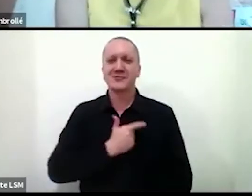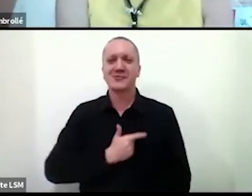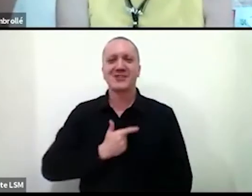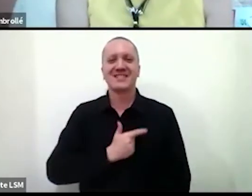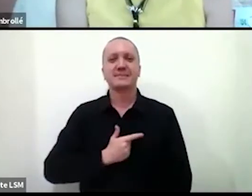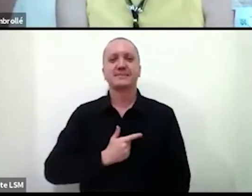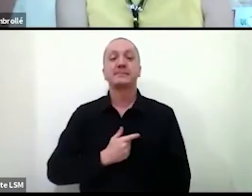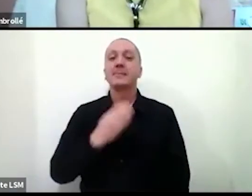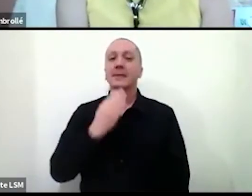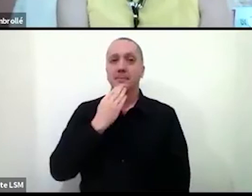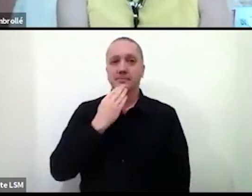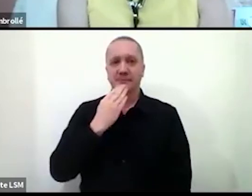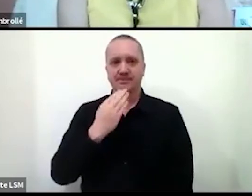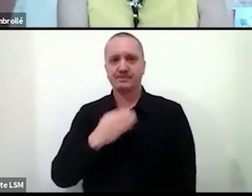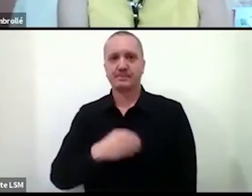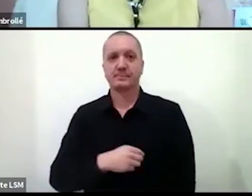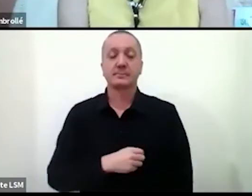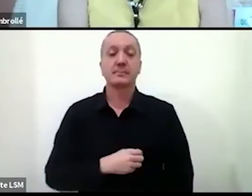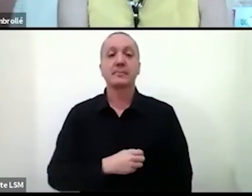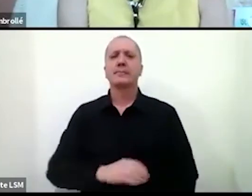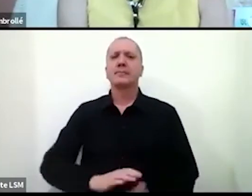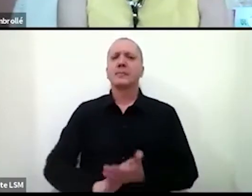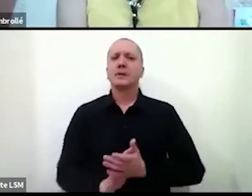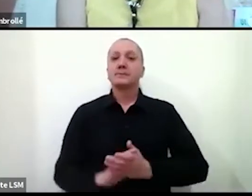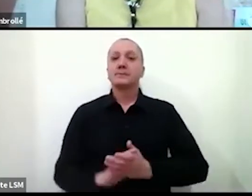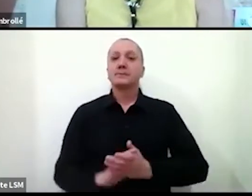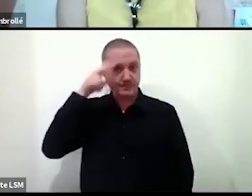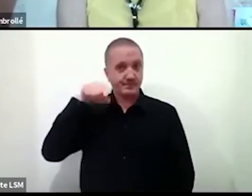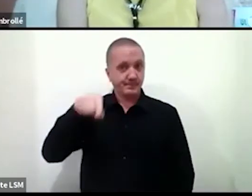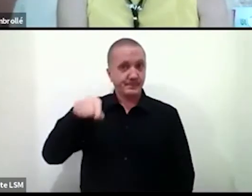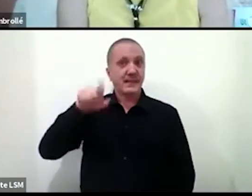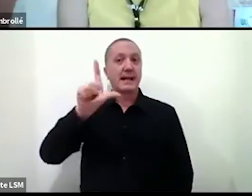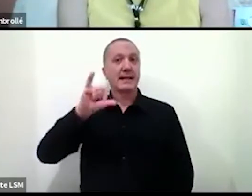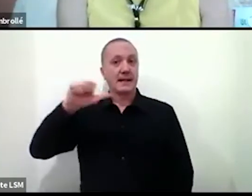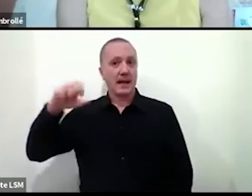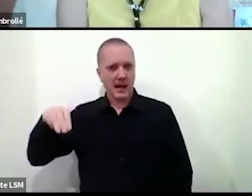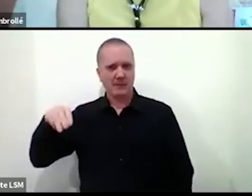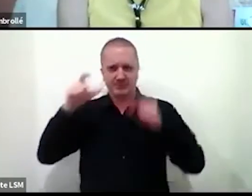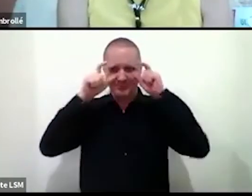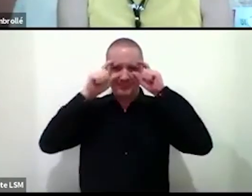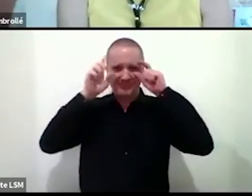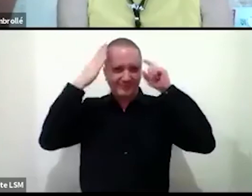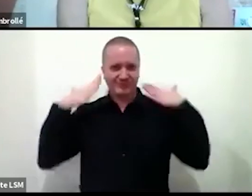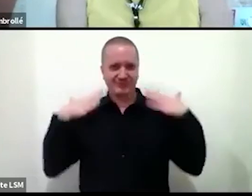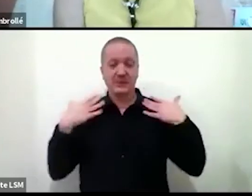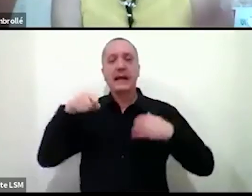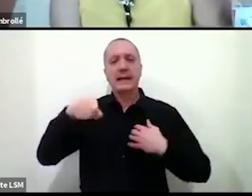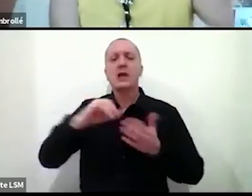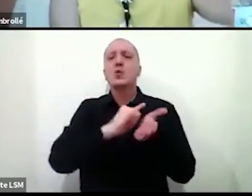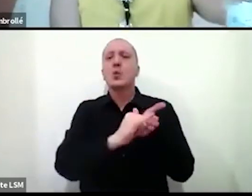Bienvenida. Recordamos de que Liam Williams está desde Nueva York y bueno, tenés la palabra y ya comenzamos con tu ponencia. Muchas